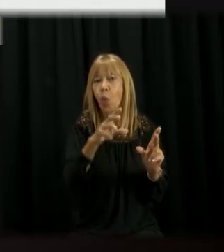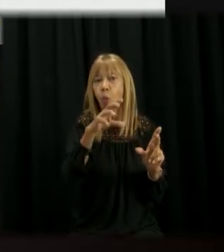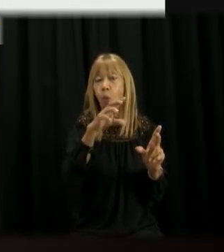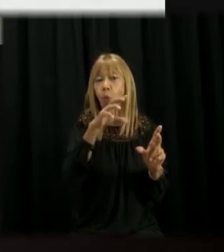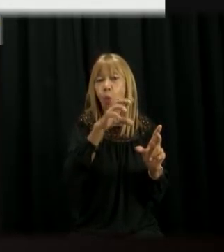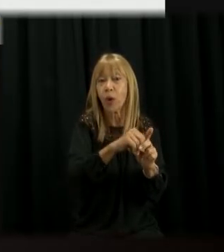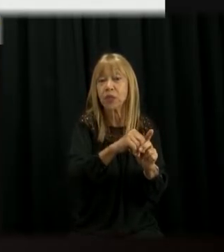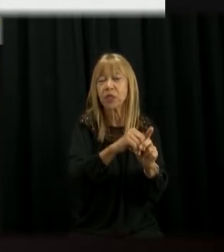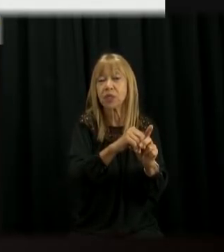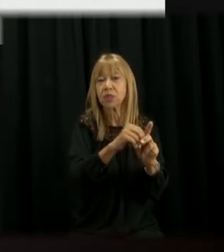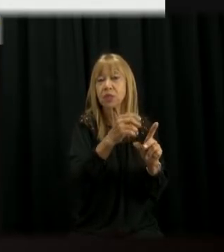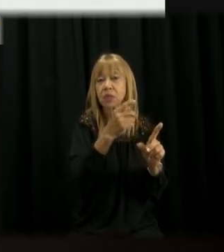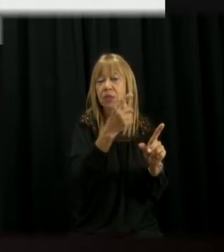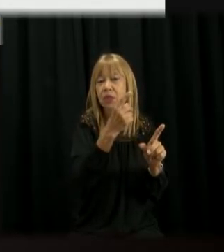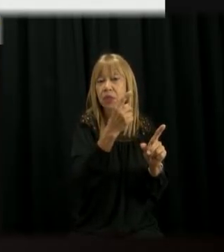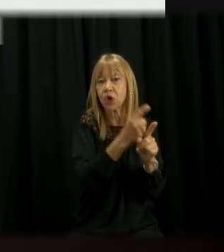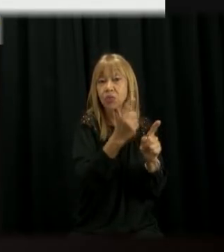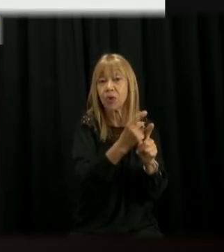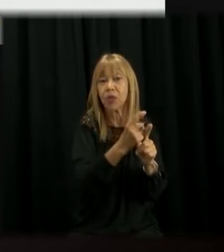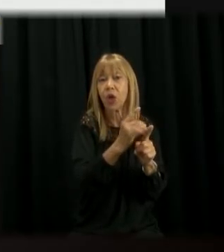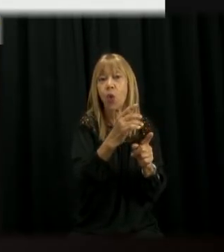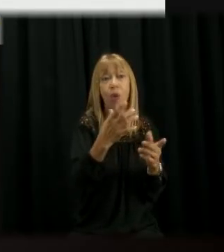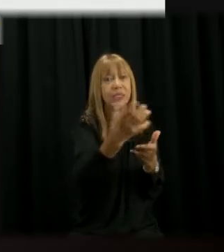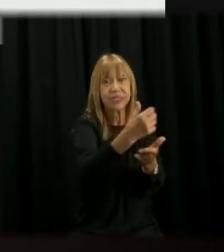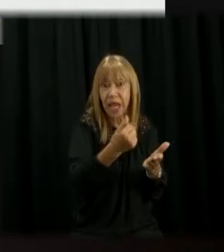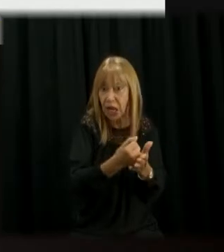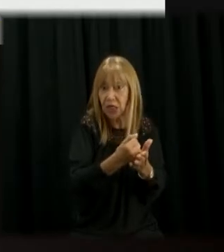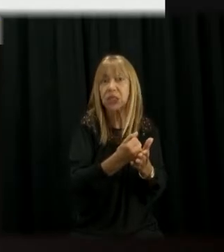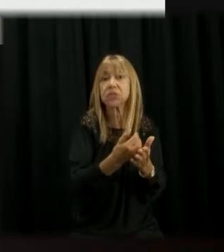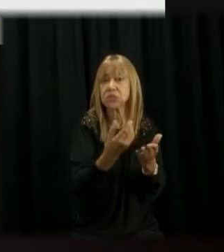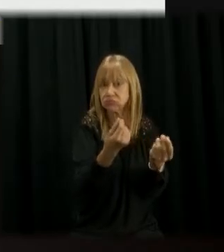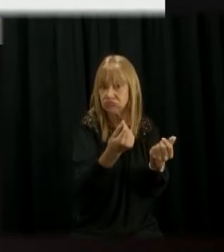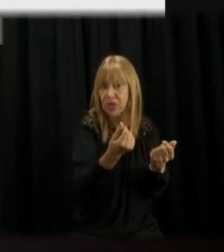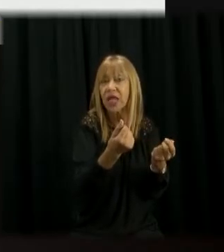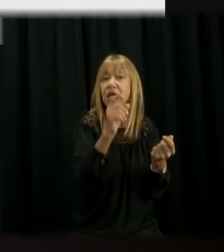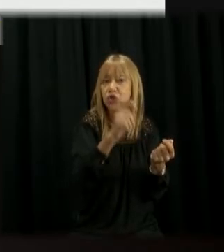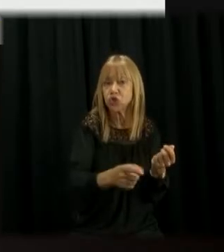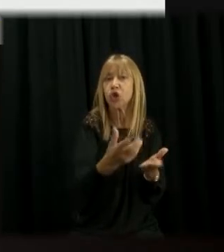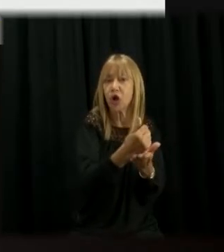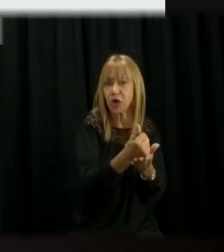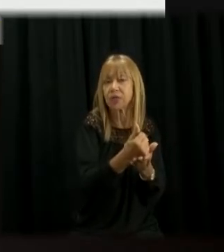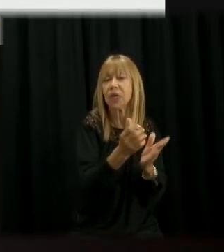contratar personal competente con los salarios